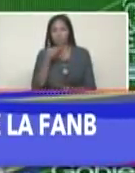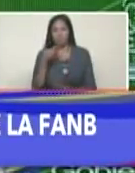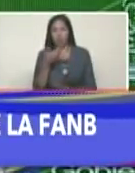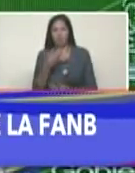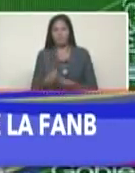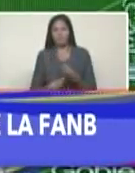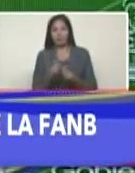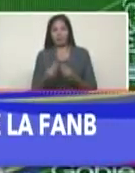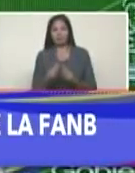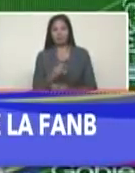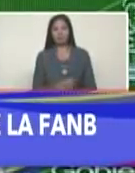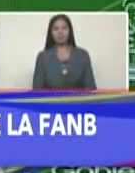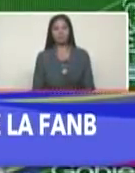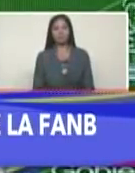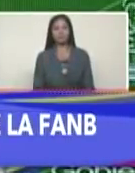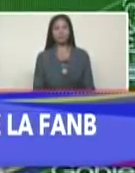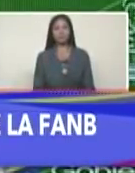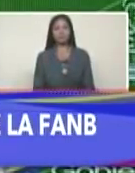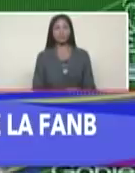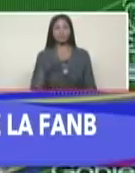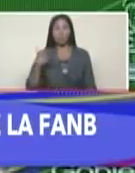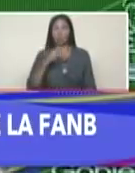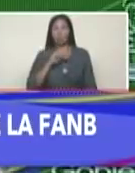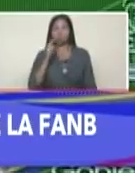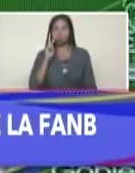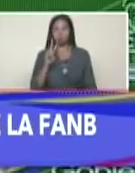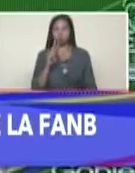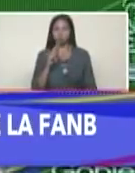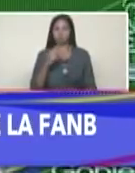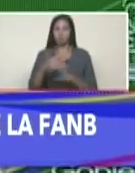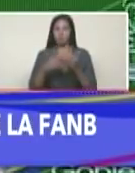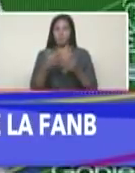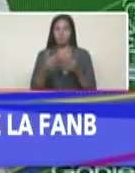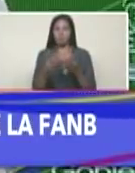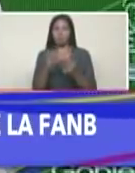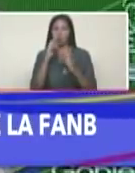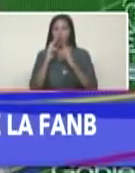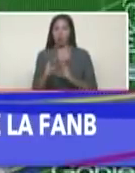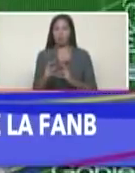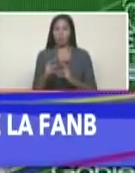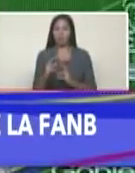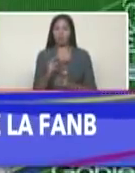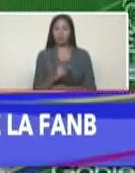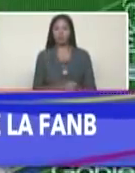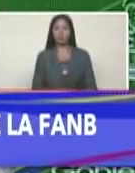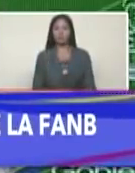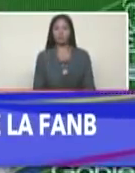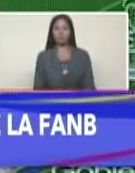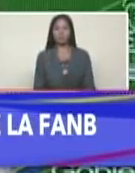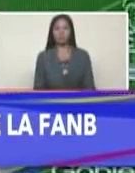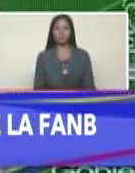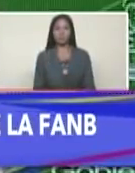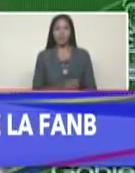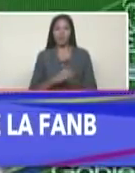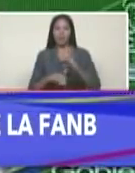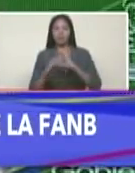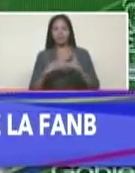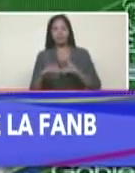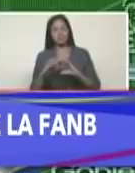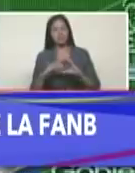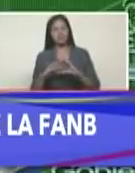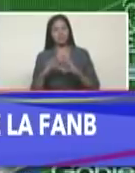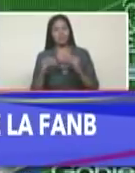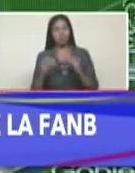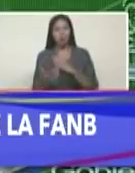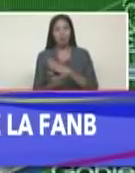para poder nosotros ir concatenando las respuestas desde la ciencia, desde